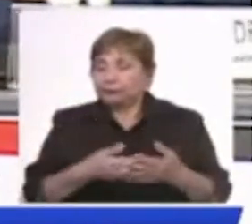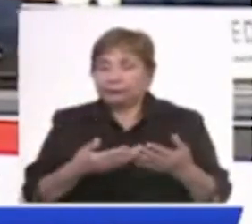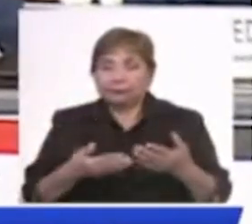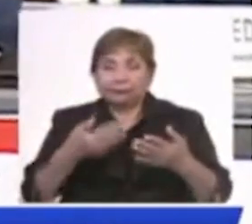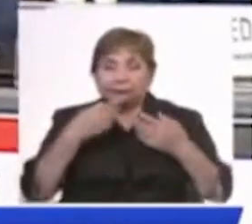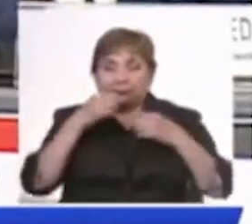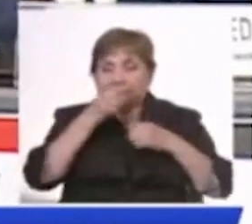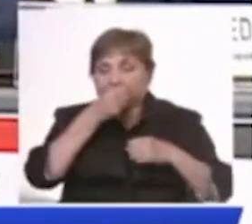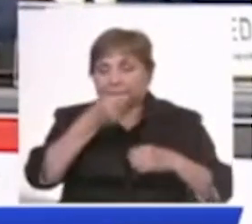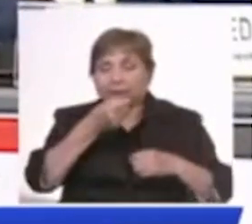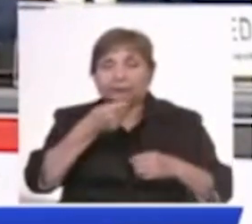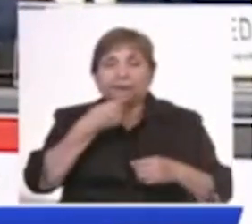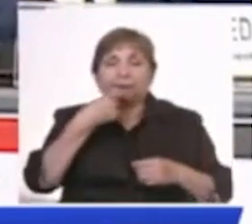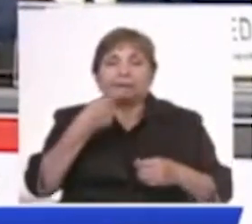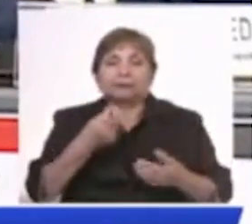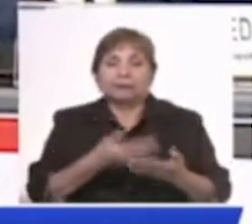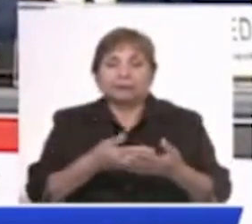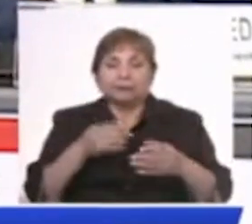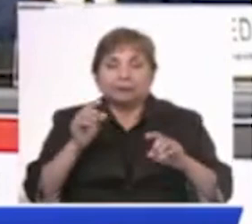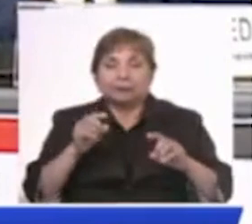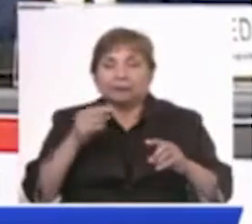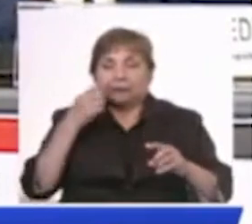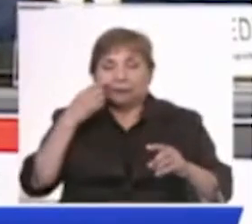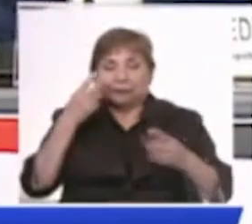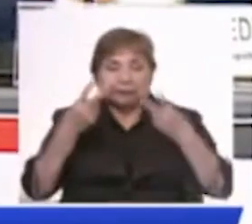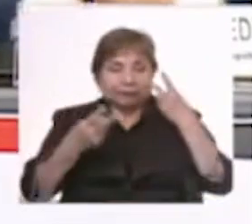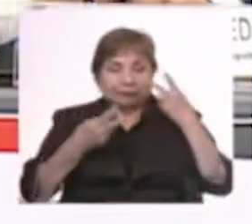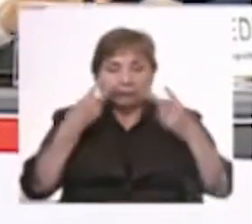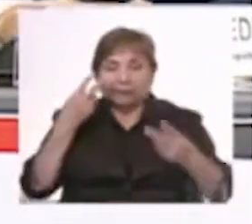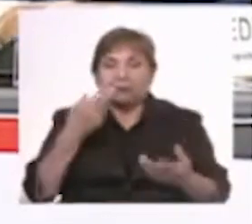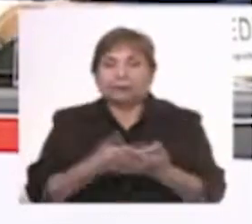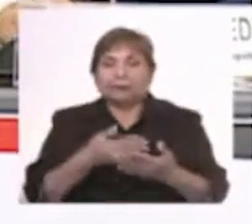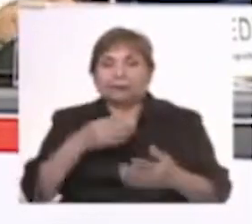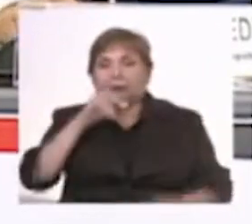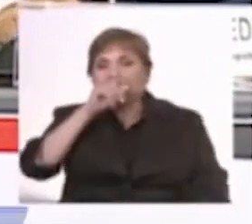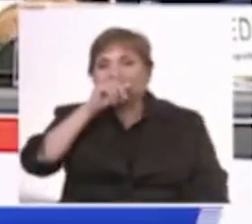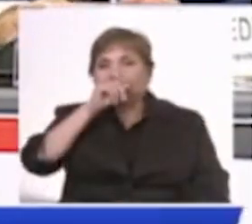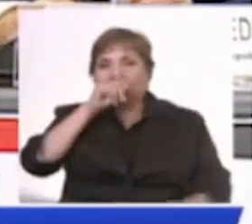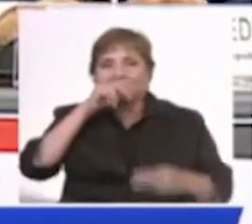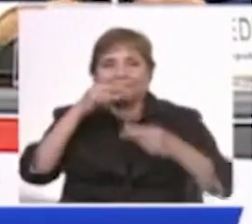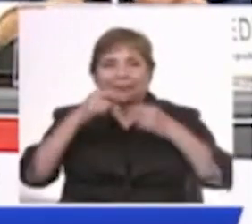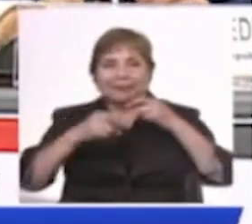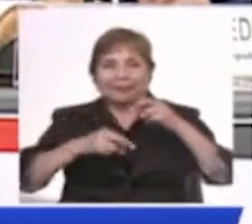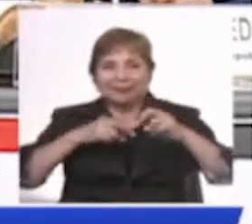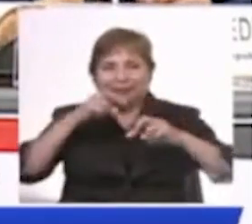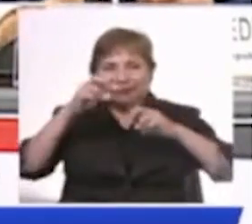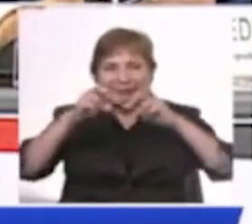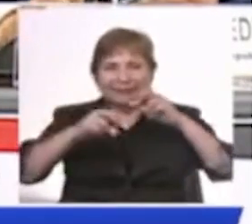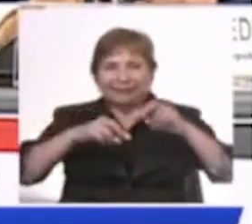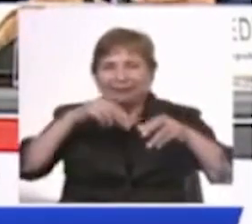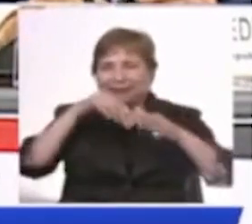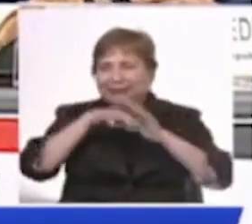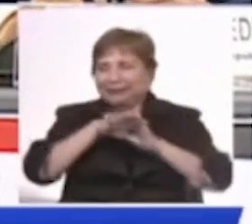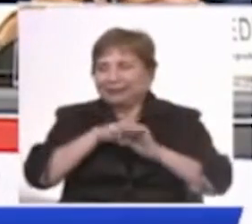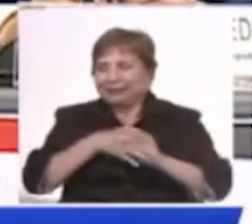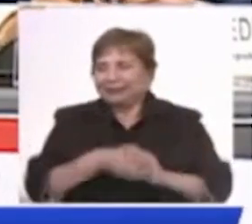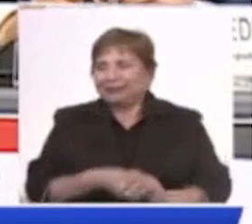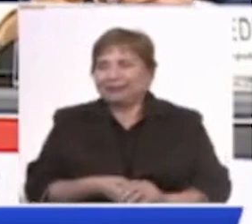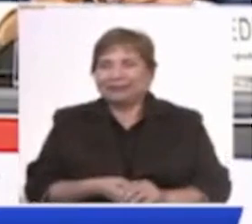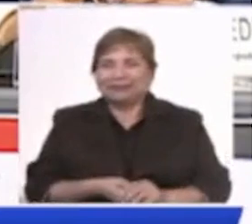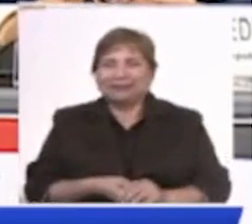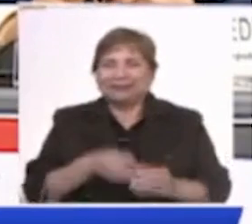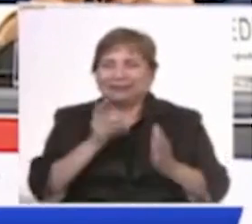el reportaje manifiesta a la hora que visitan que es una pollería, también dentro de